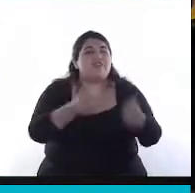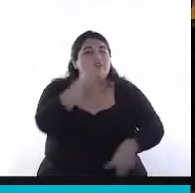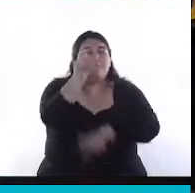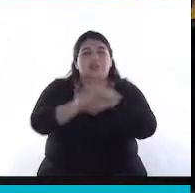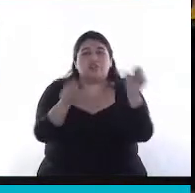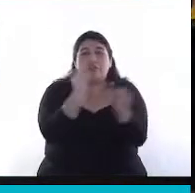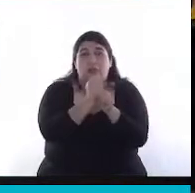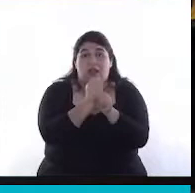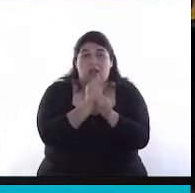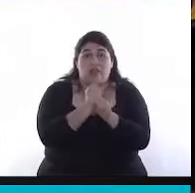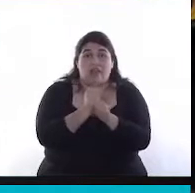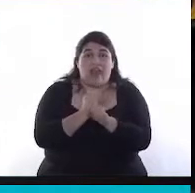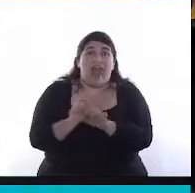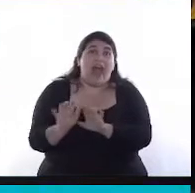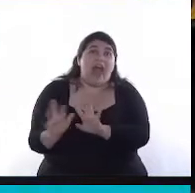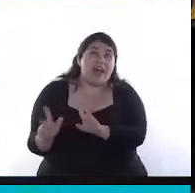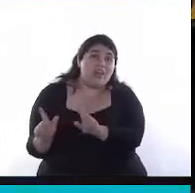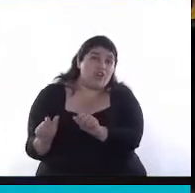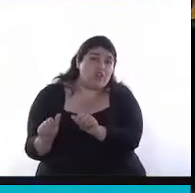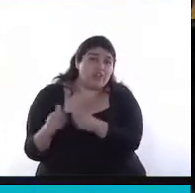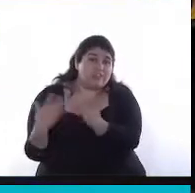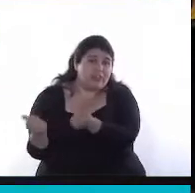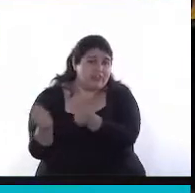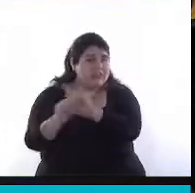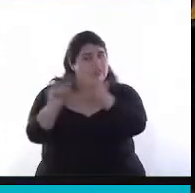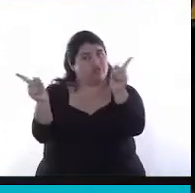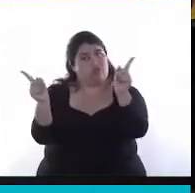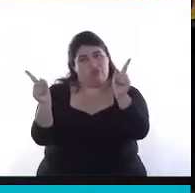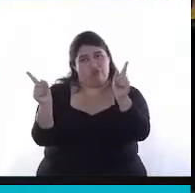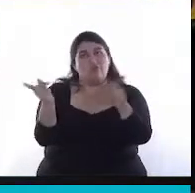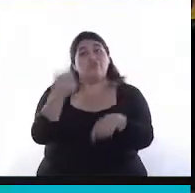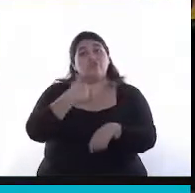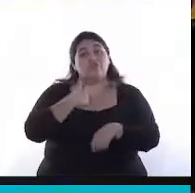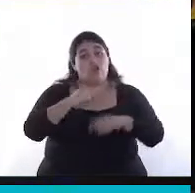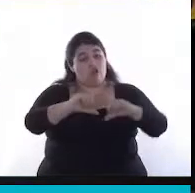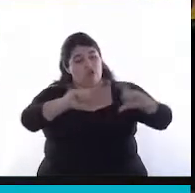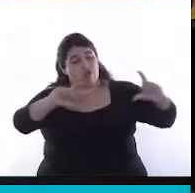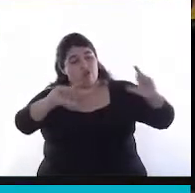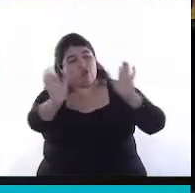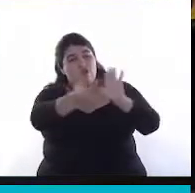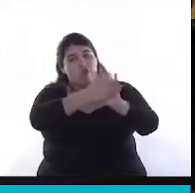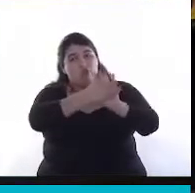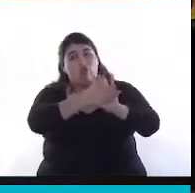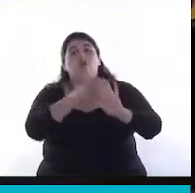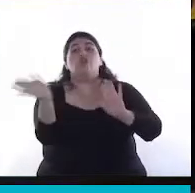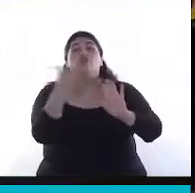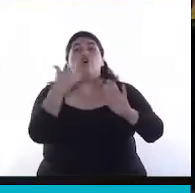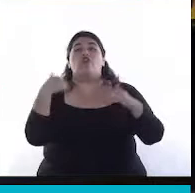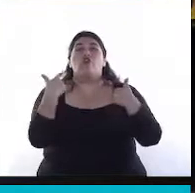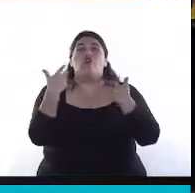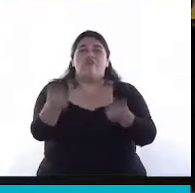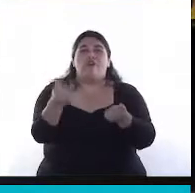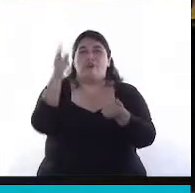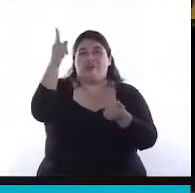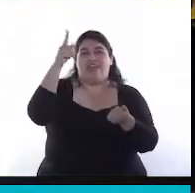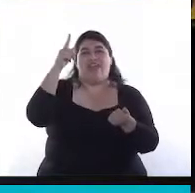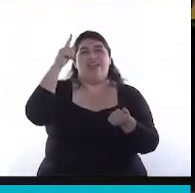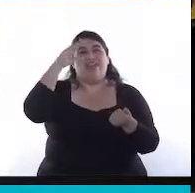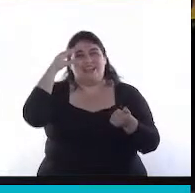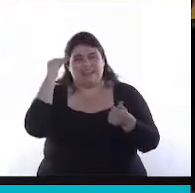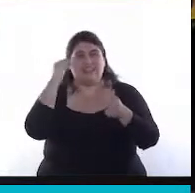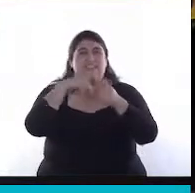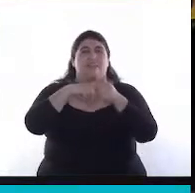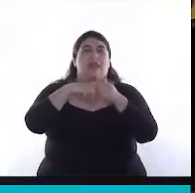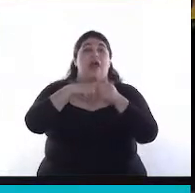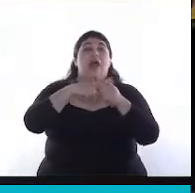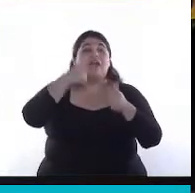chorros como lo digo siempre por eso yo agregaría acá todos con christina todos con mario secco y todos con pablo zurró